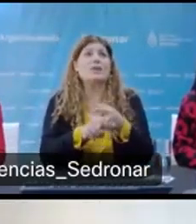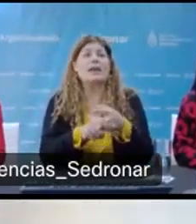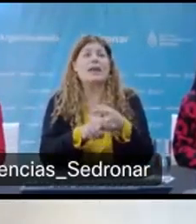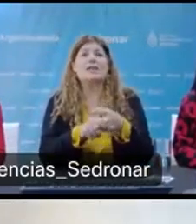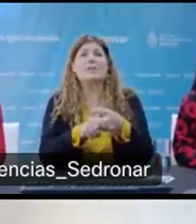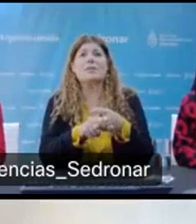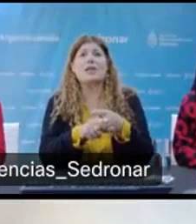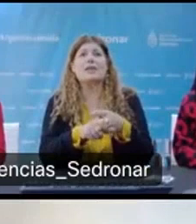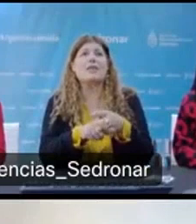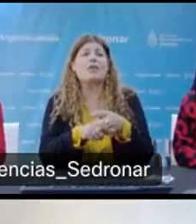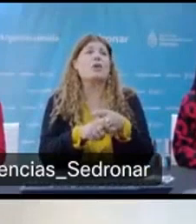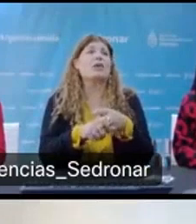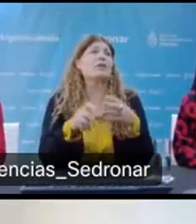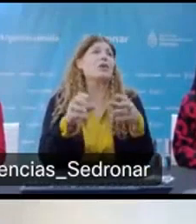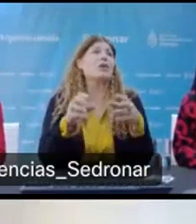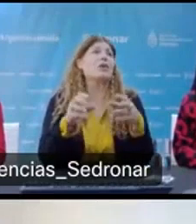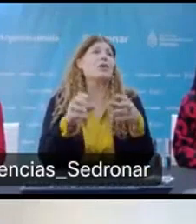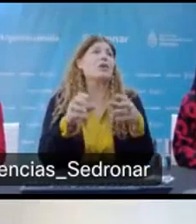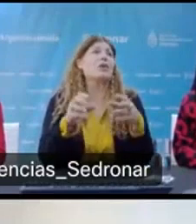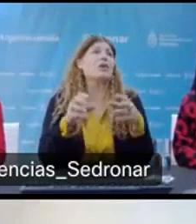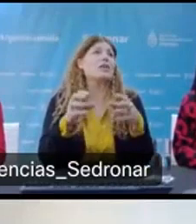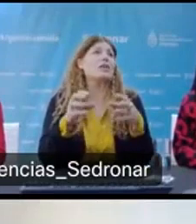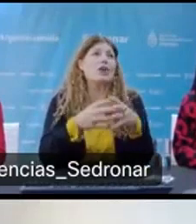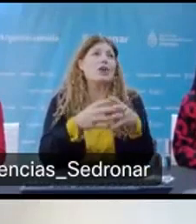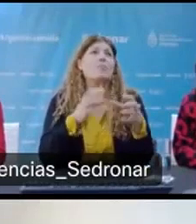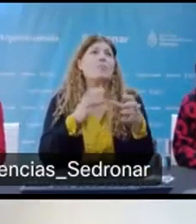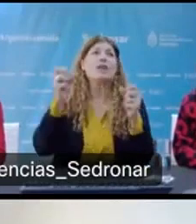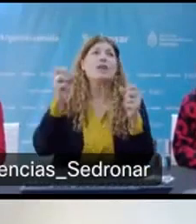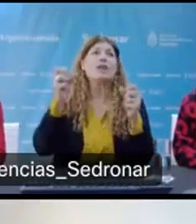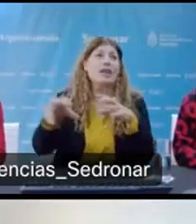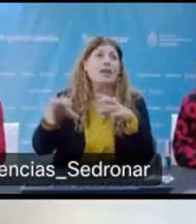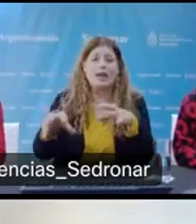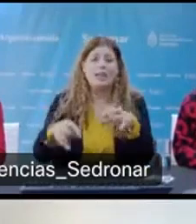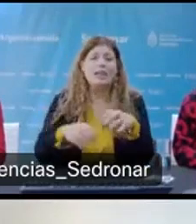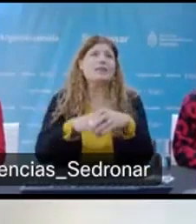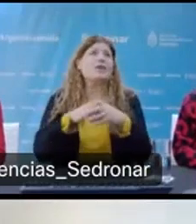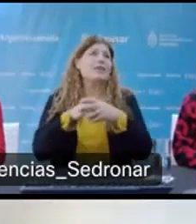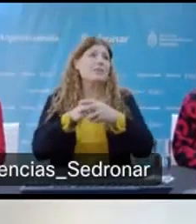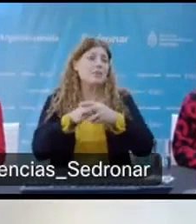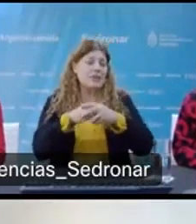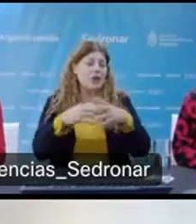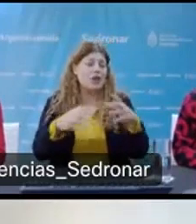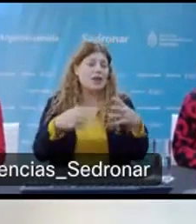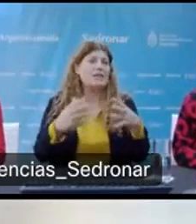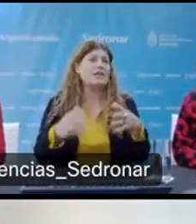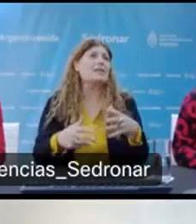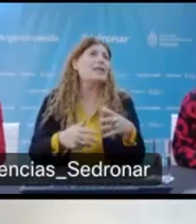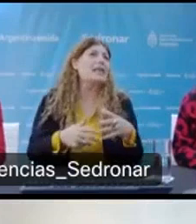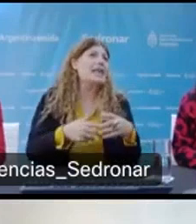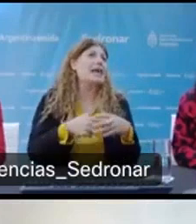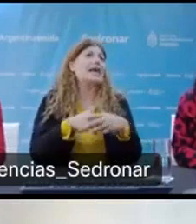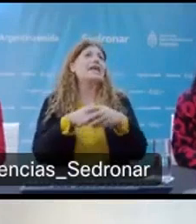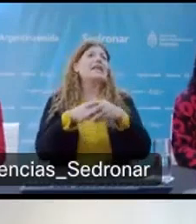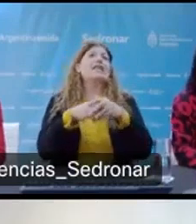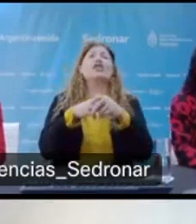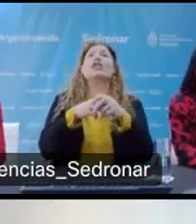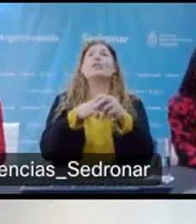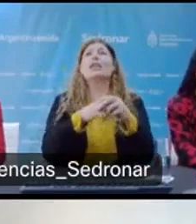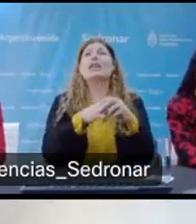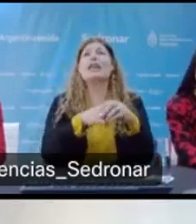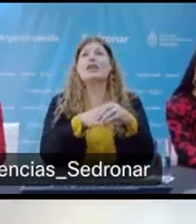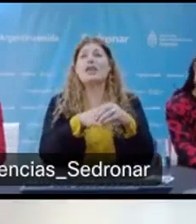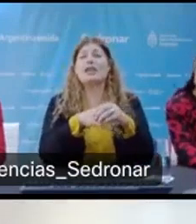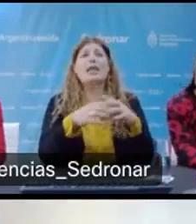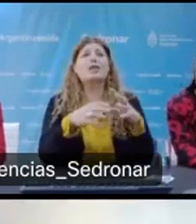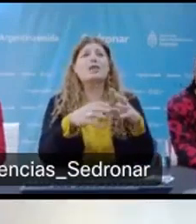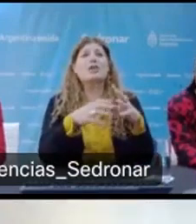la encuesta que hicimos, en el trabajo cualitativo que hicimos con la ASPO, en la investigación que estamos haciendo ahora de accesibilidad y sostenibilidad